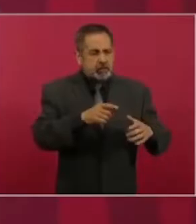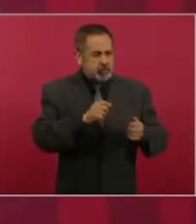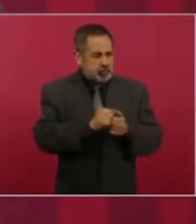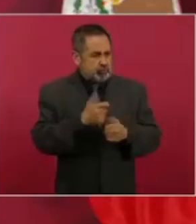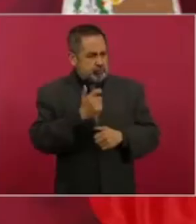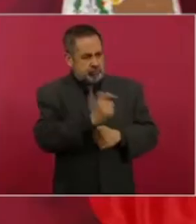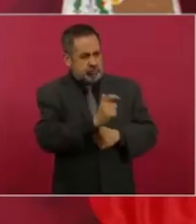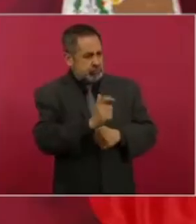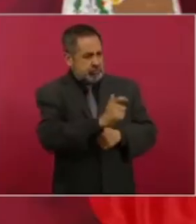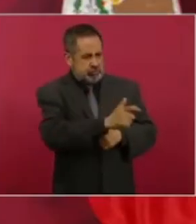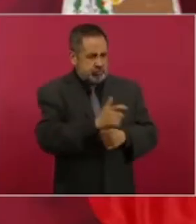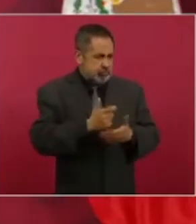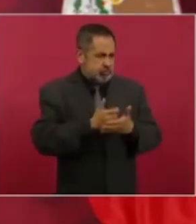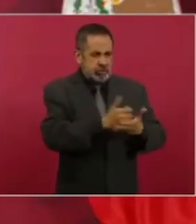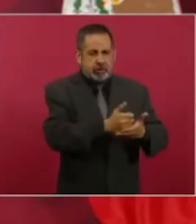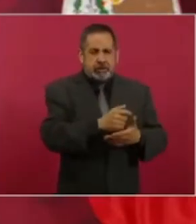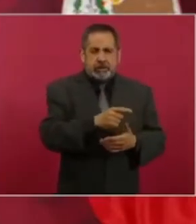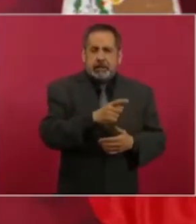económicamente,